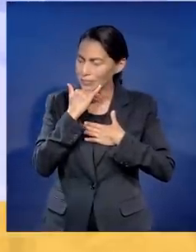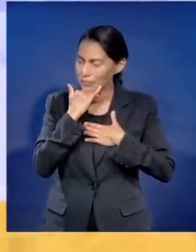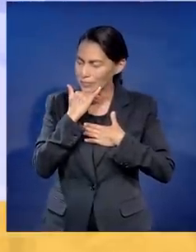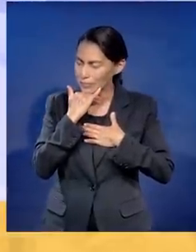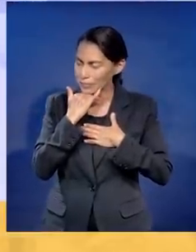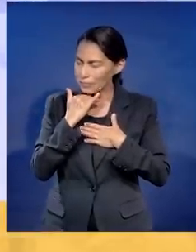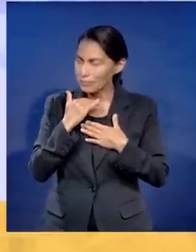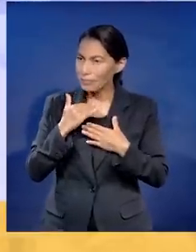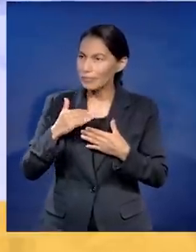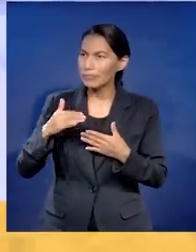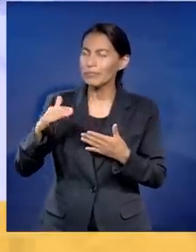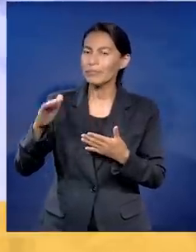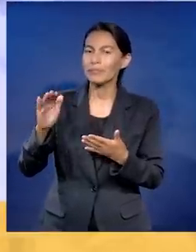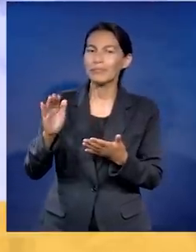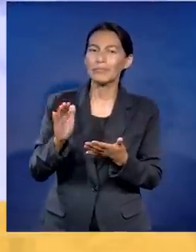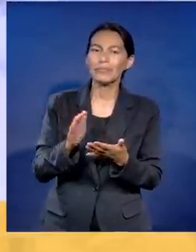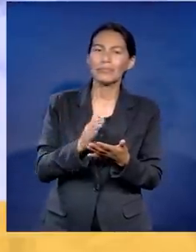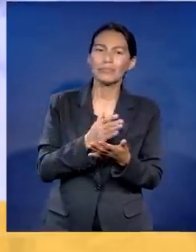ruego, mi